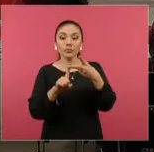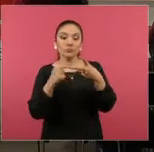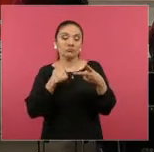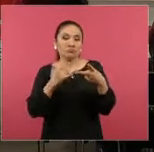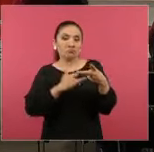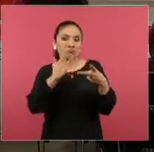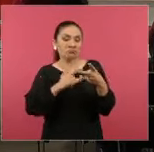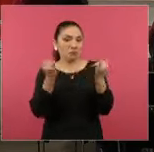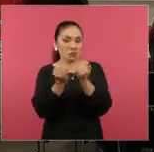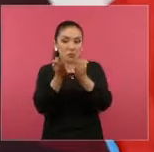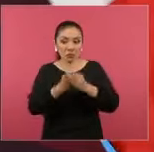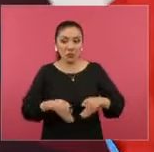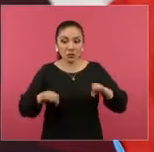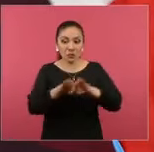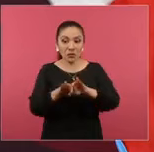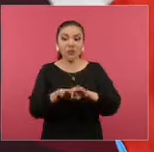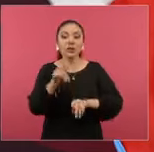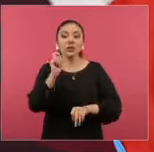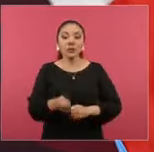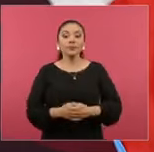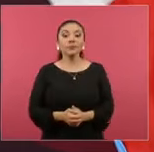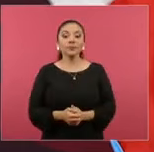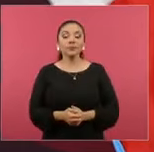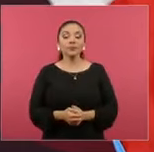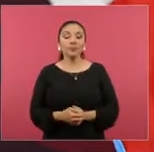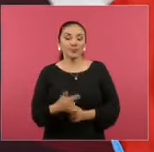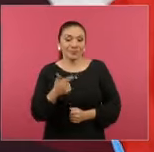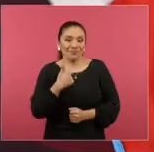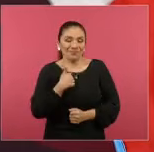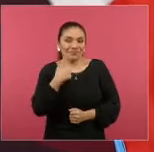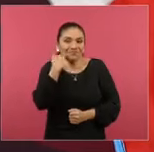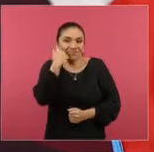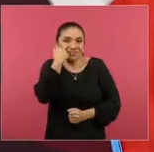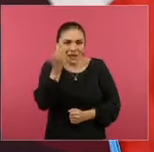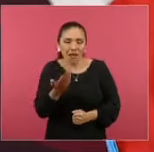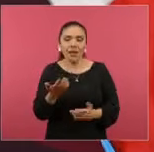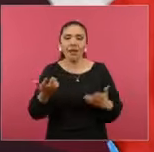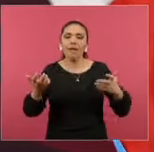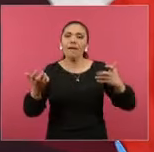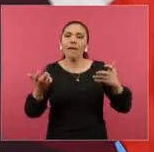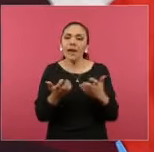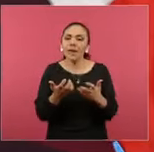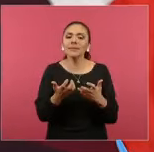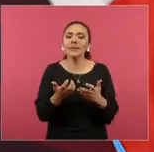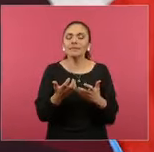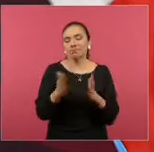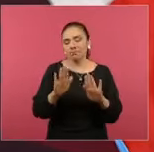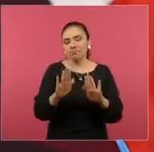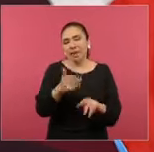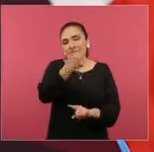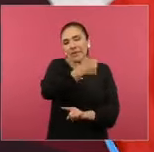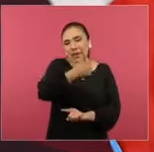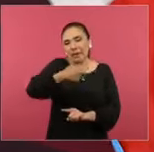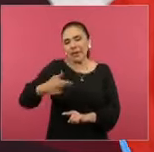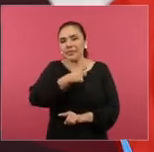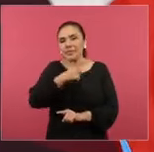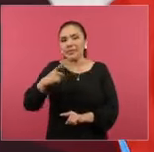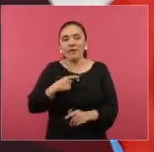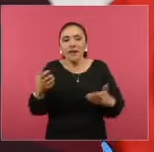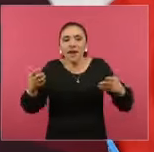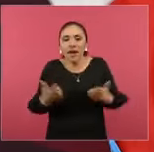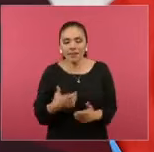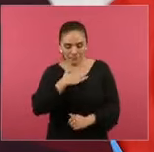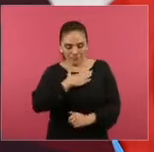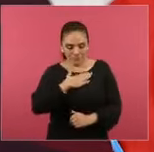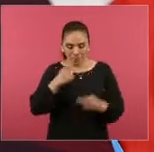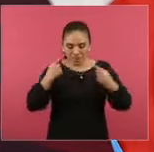es relevante es buscamos que se construya, porque cada quien tiene que construirse